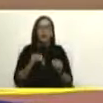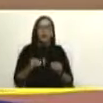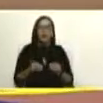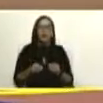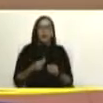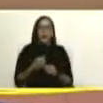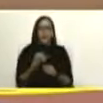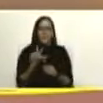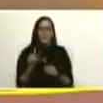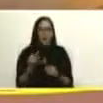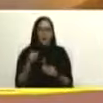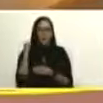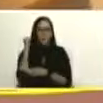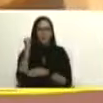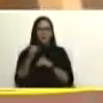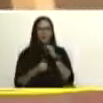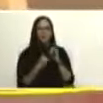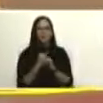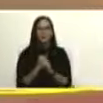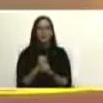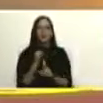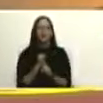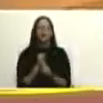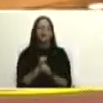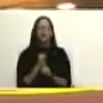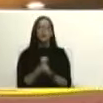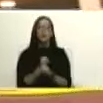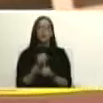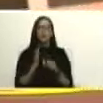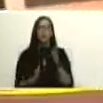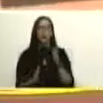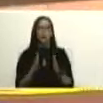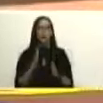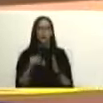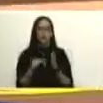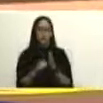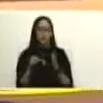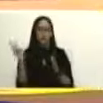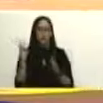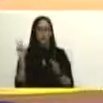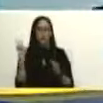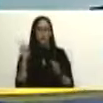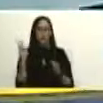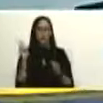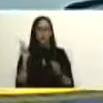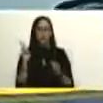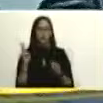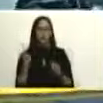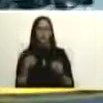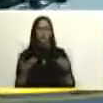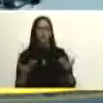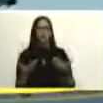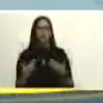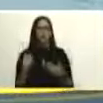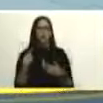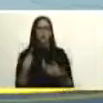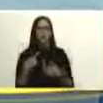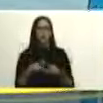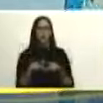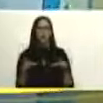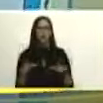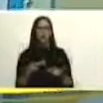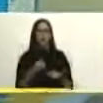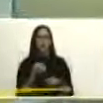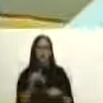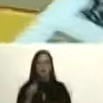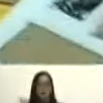premios internacionales de concursos de robótica, donde Venezuela trajo los primeros lugares, y varios de